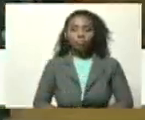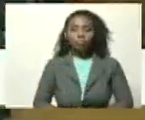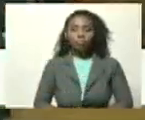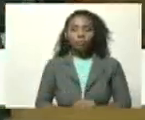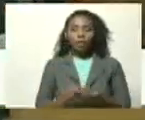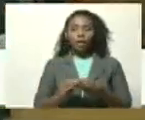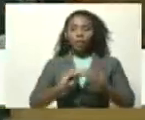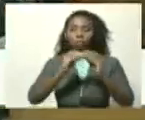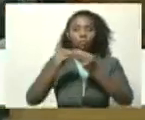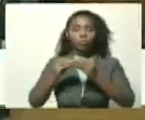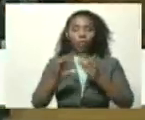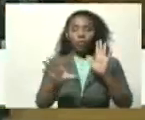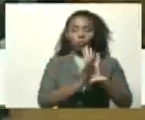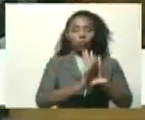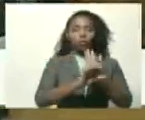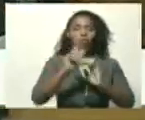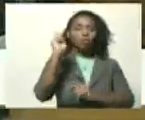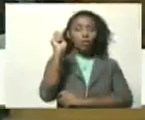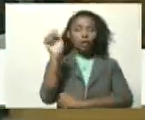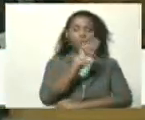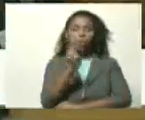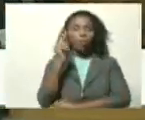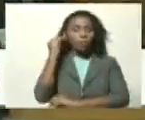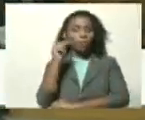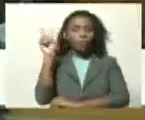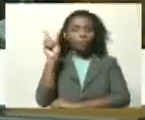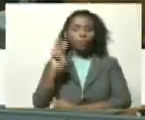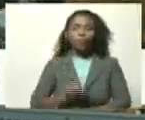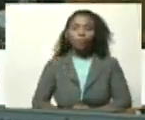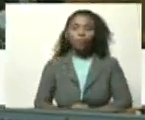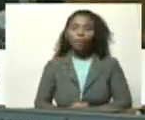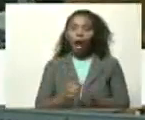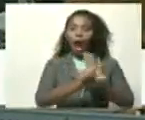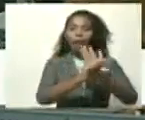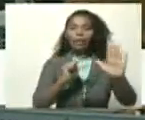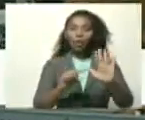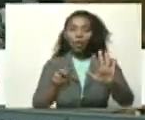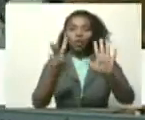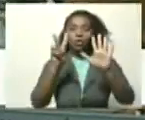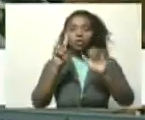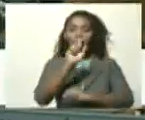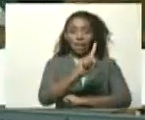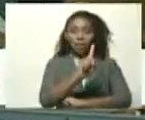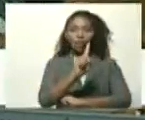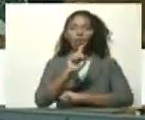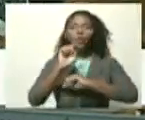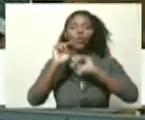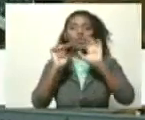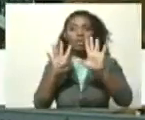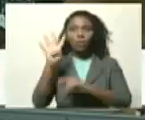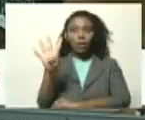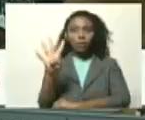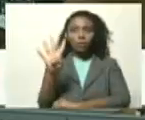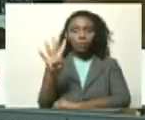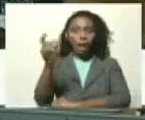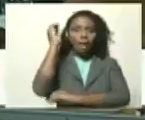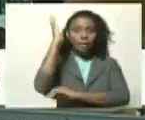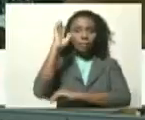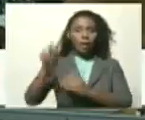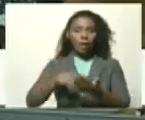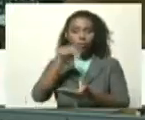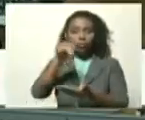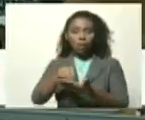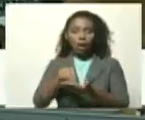Constitución de la República Bolivariana de Venezuela, artículo 194. La Asamblea